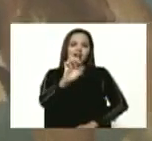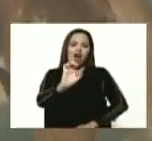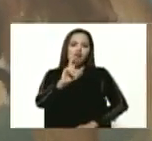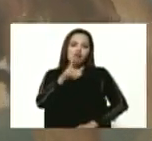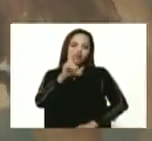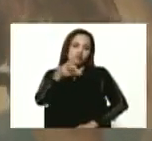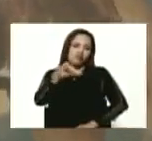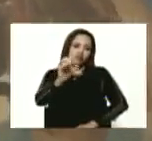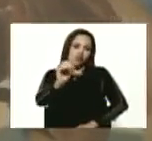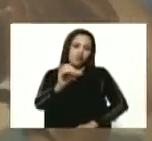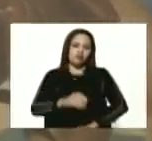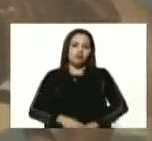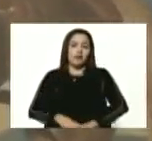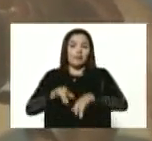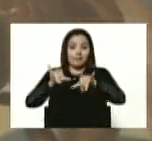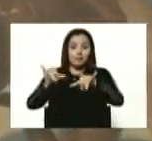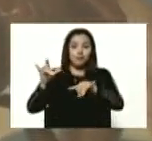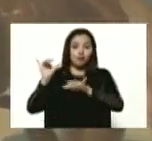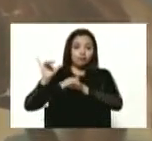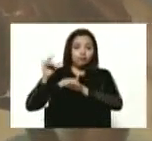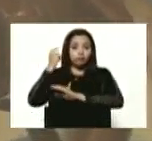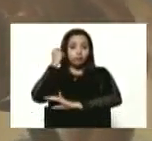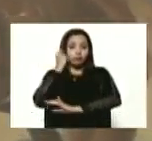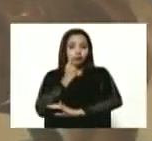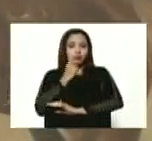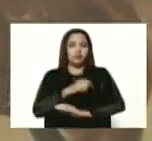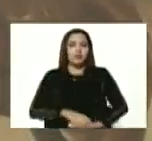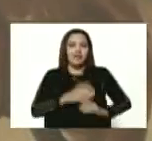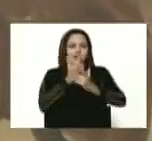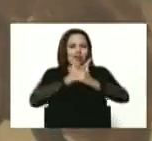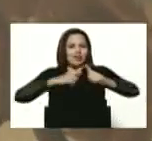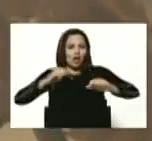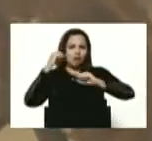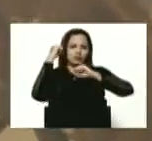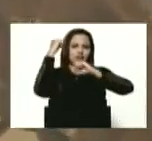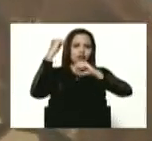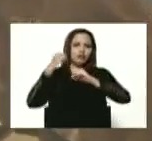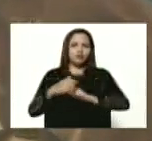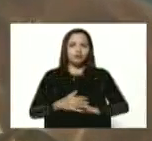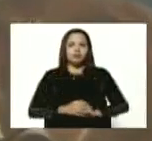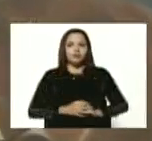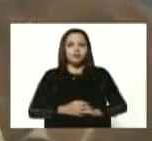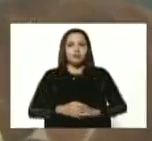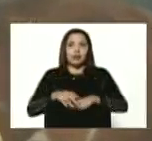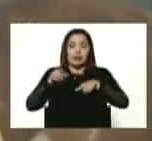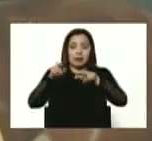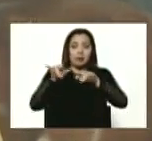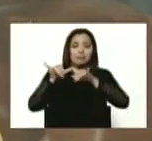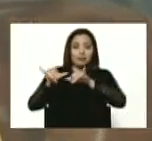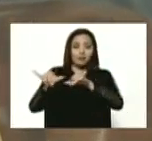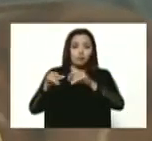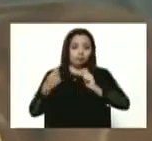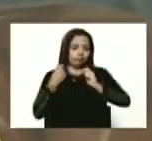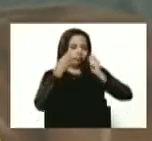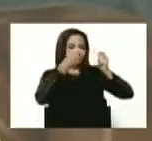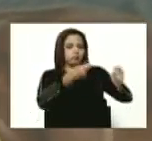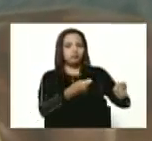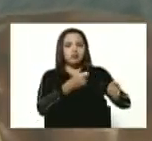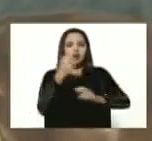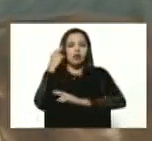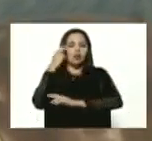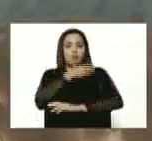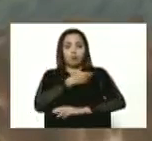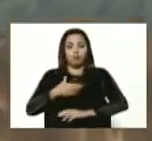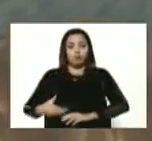Antonio José de Sucre, el gran libertador vencedor de Ayacucho. Y ahí mismo lo nombró Bolívar, gran mariscal de